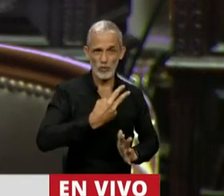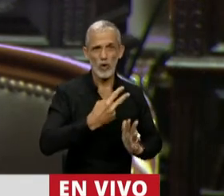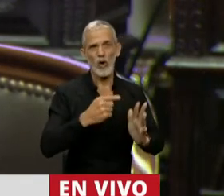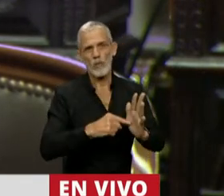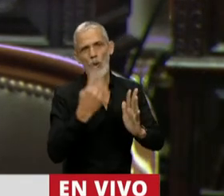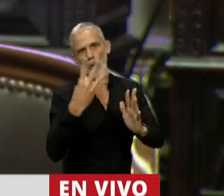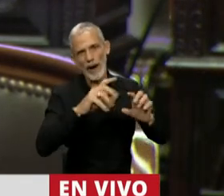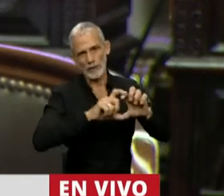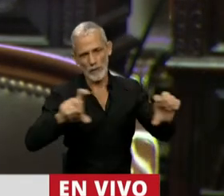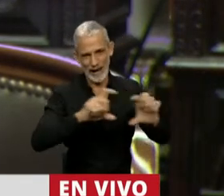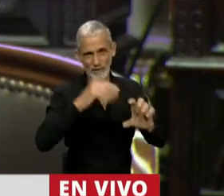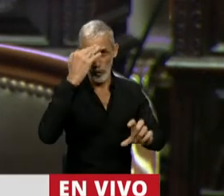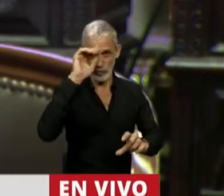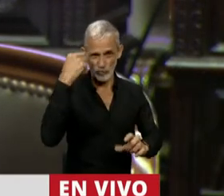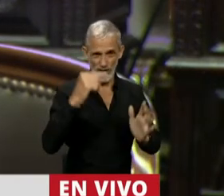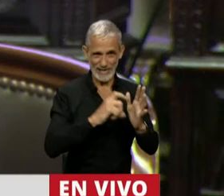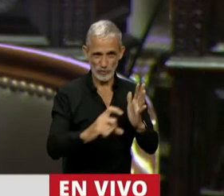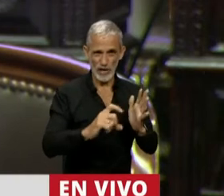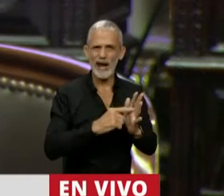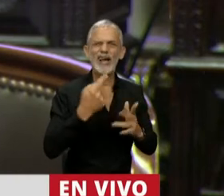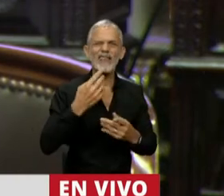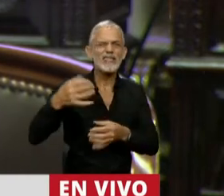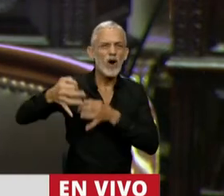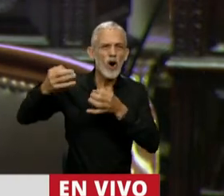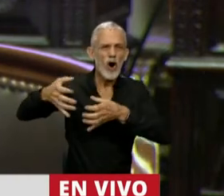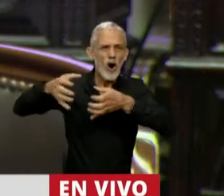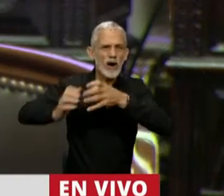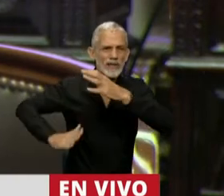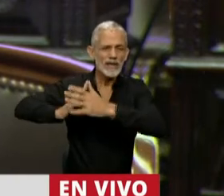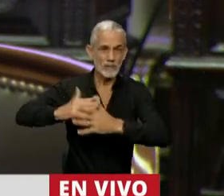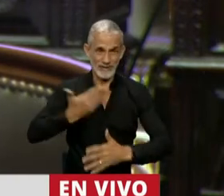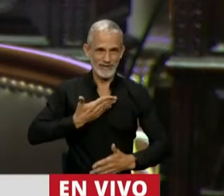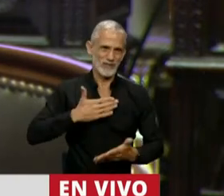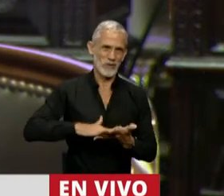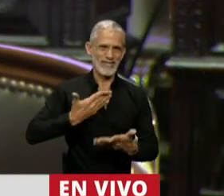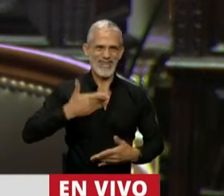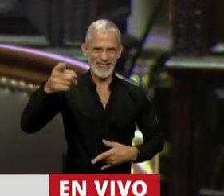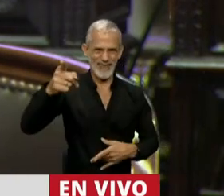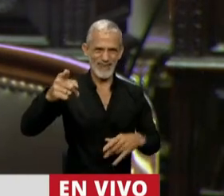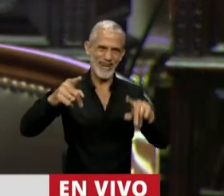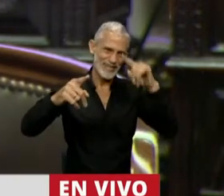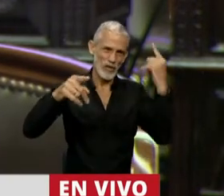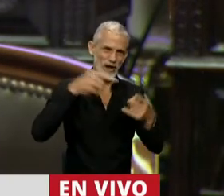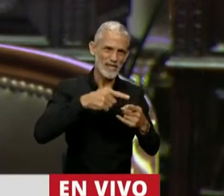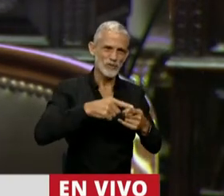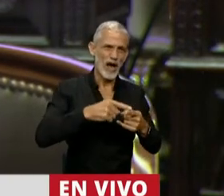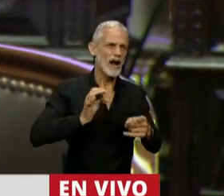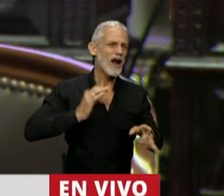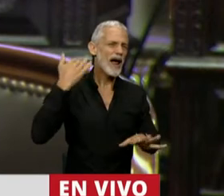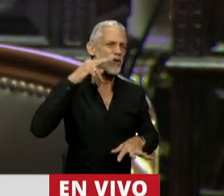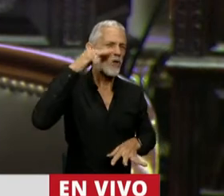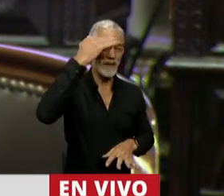cuarto párrafo de la Constitución Nacional. Esto lo dijo la Corte en el caso Santa Fe contra Estado Nacional en 2015 y lo